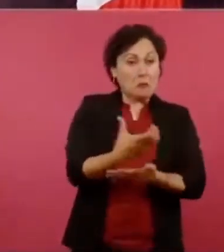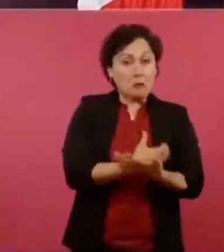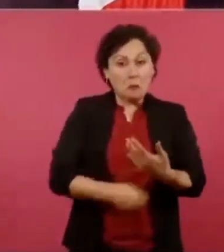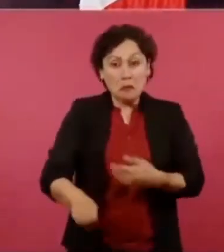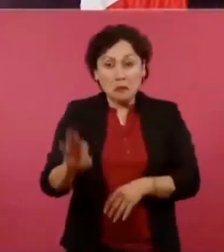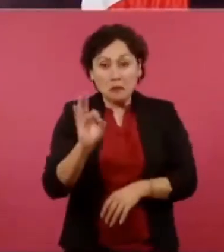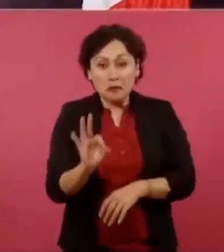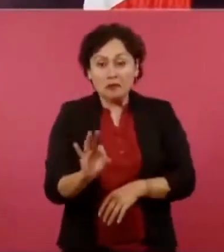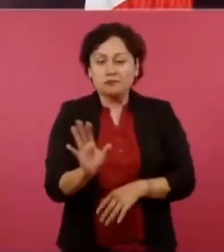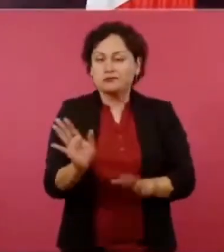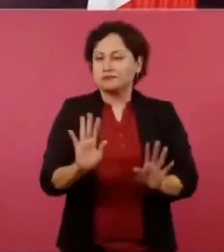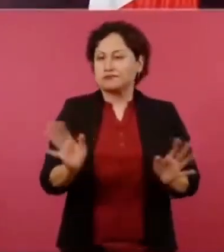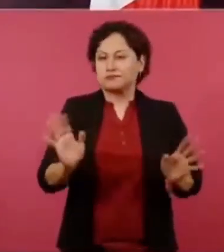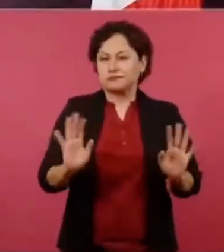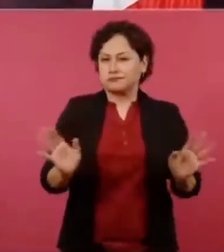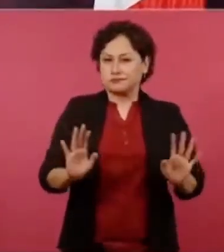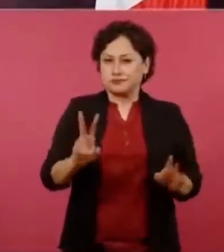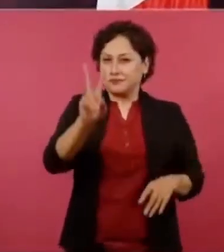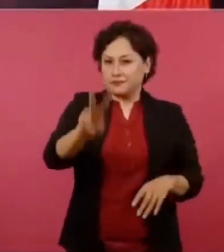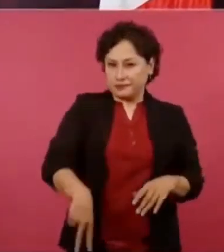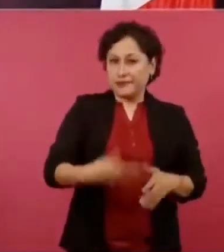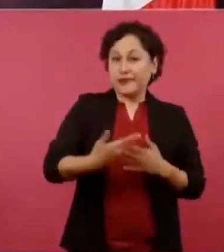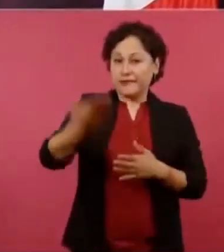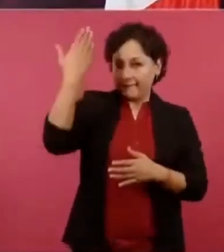que eran empresarios,